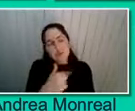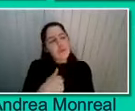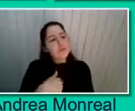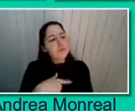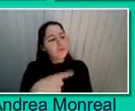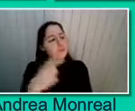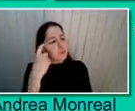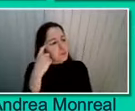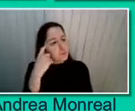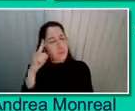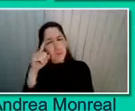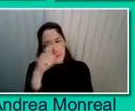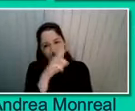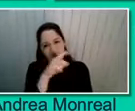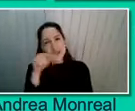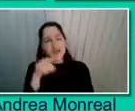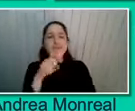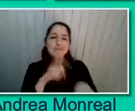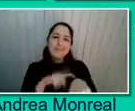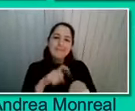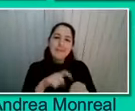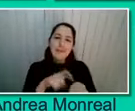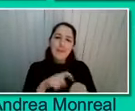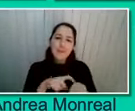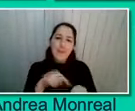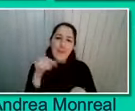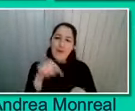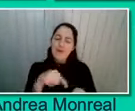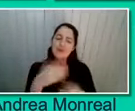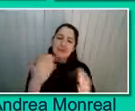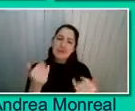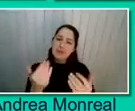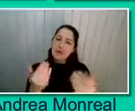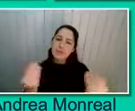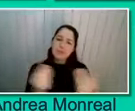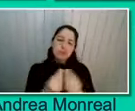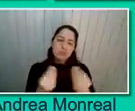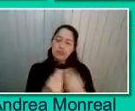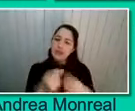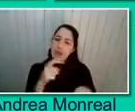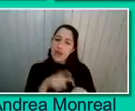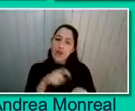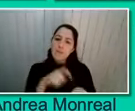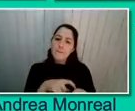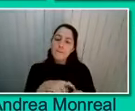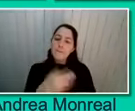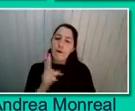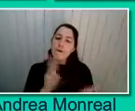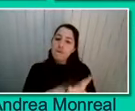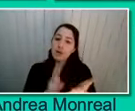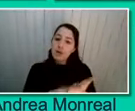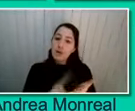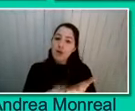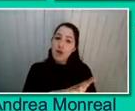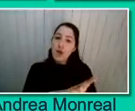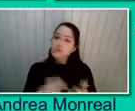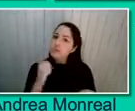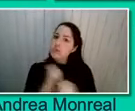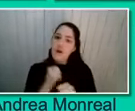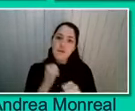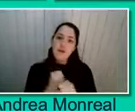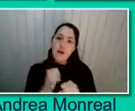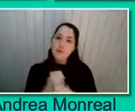el tiempo que esto destinamos. Es realmente, o sea, es un tiempo de trabajo completo, o sea, un trabajo de